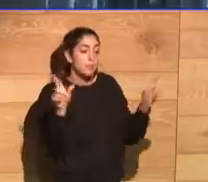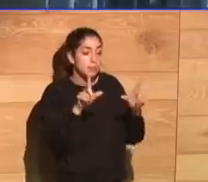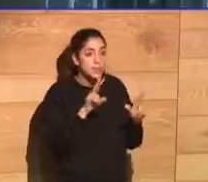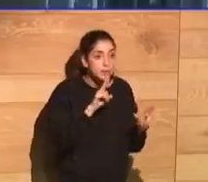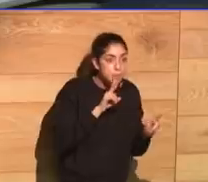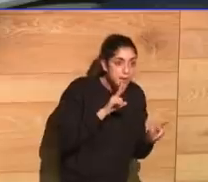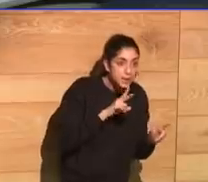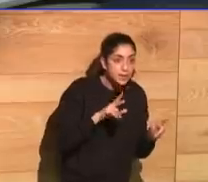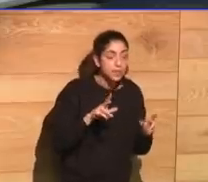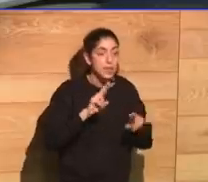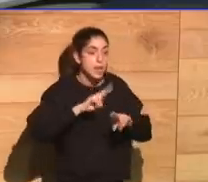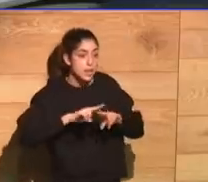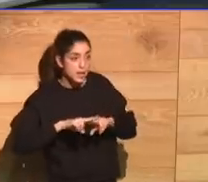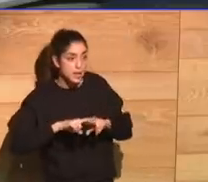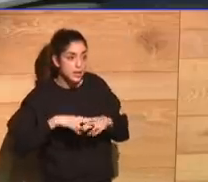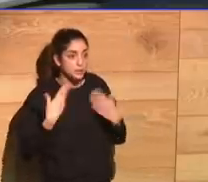las ópticas para que aquello...